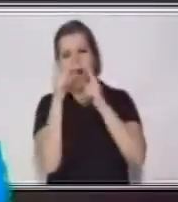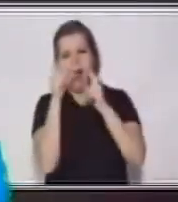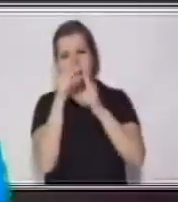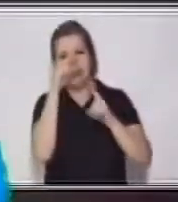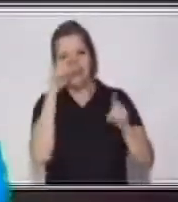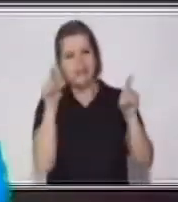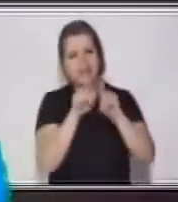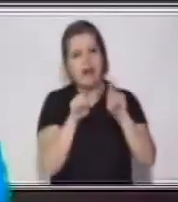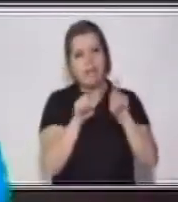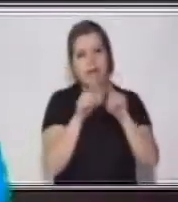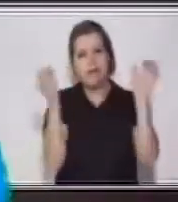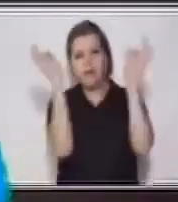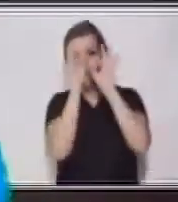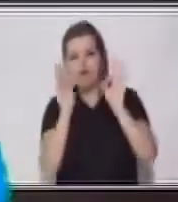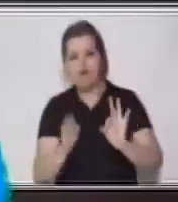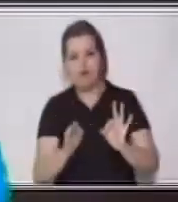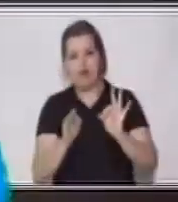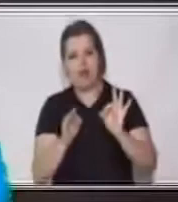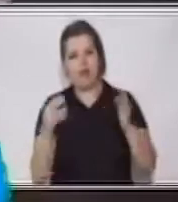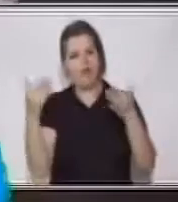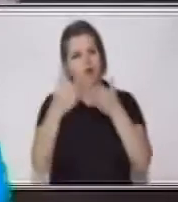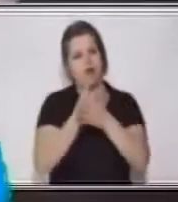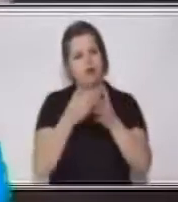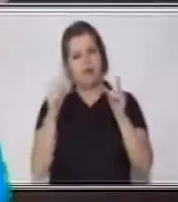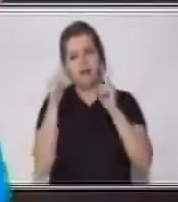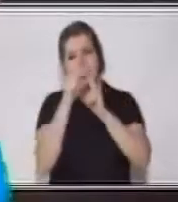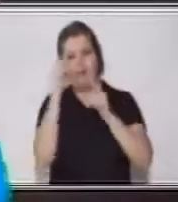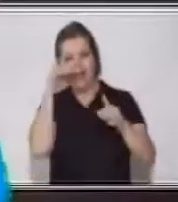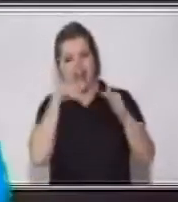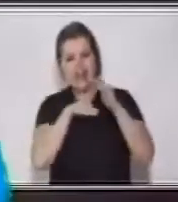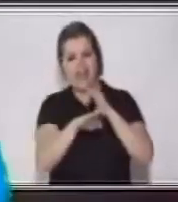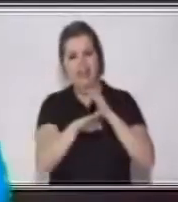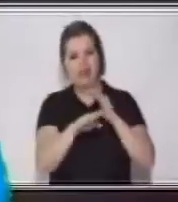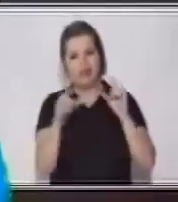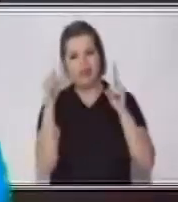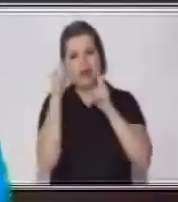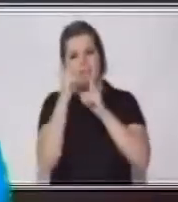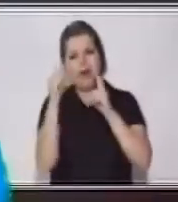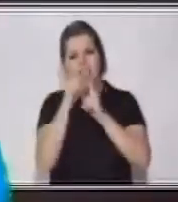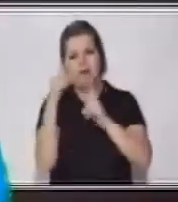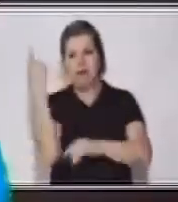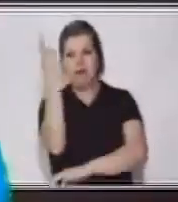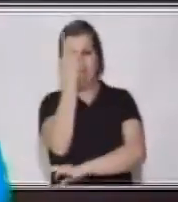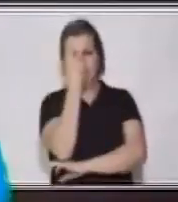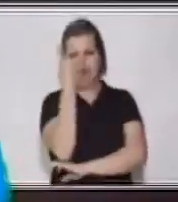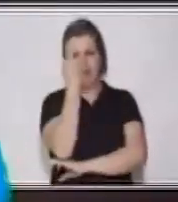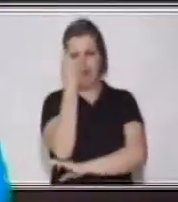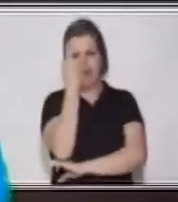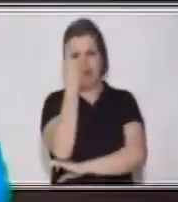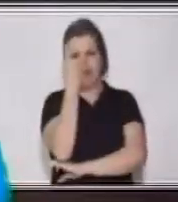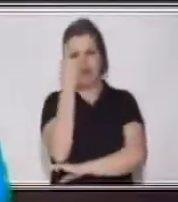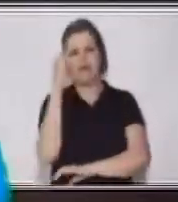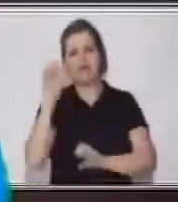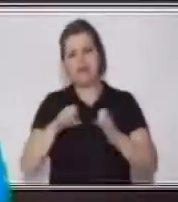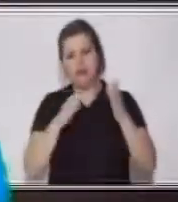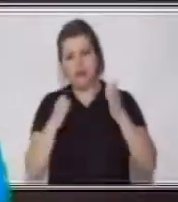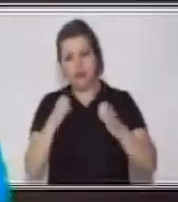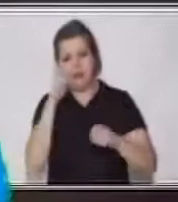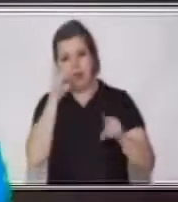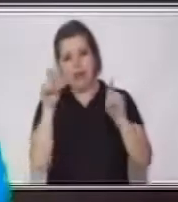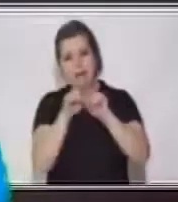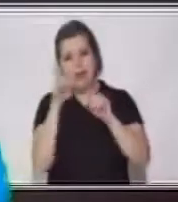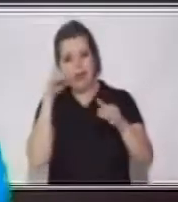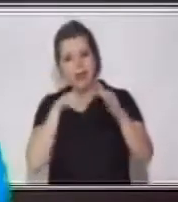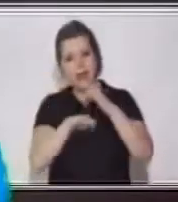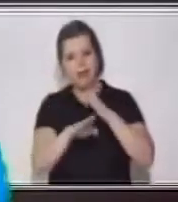nosotros vamos a formar estas nuevas palabras dentro de una palabra principal. En este caso, también dentro del